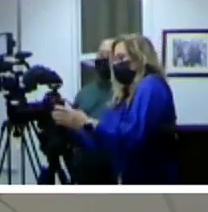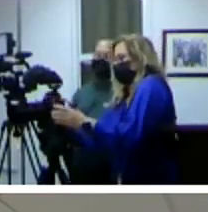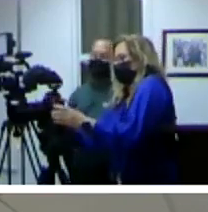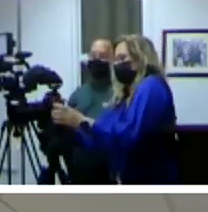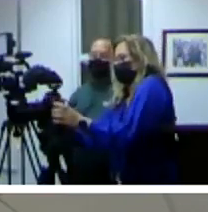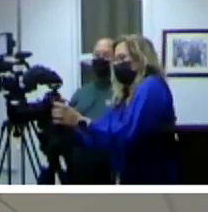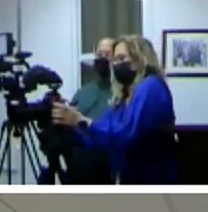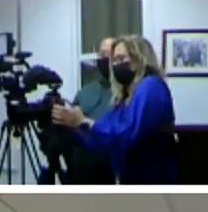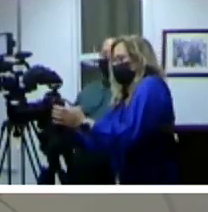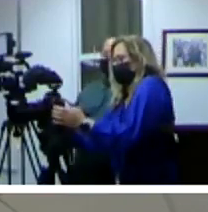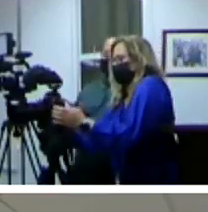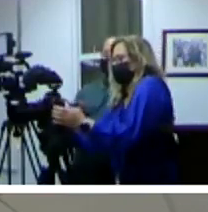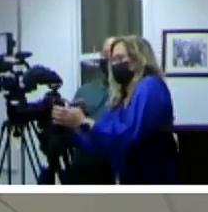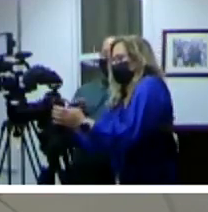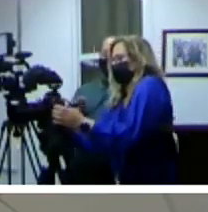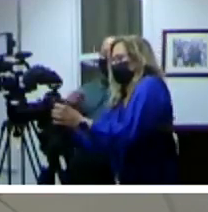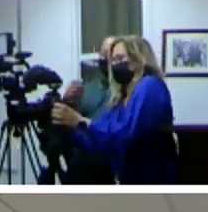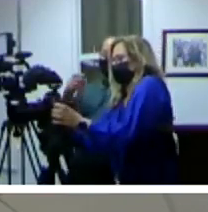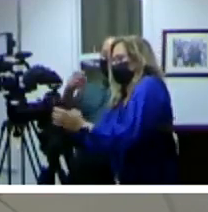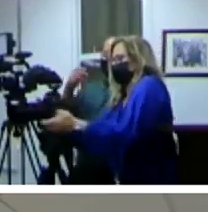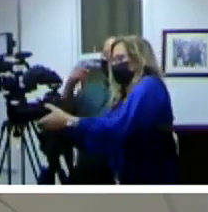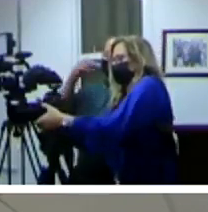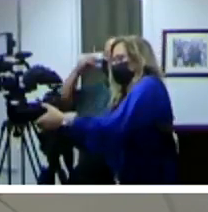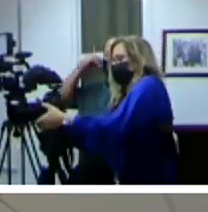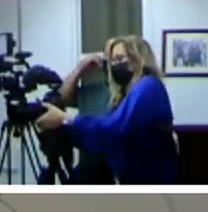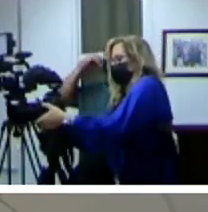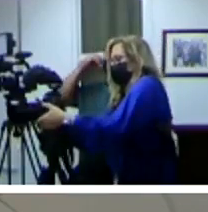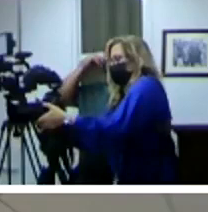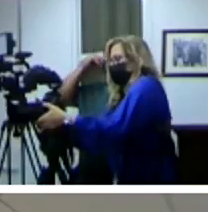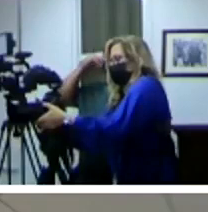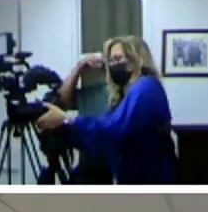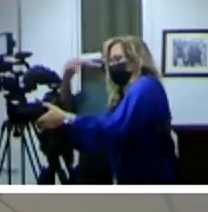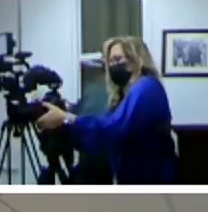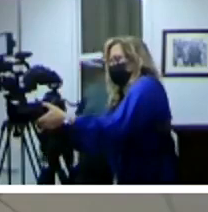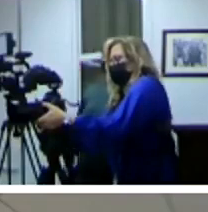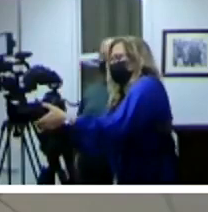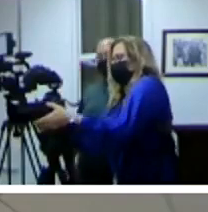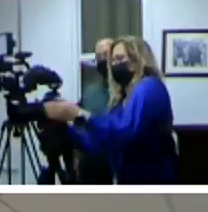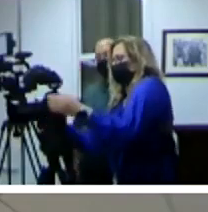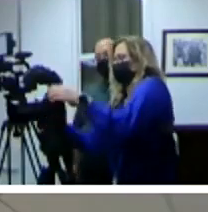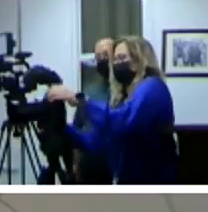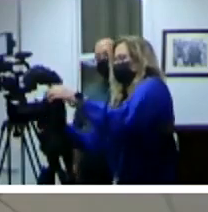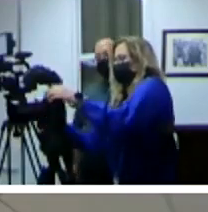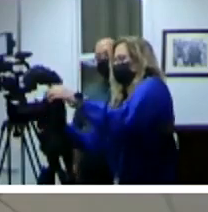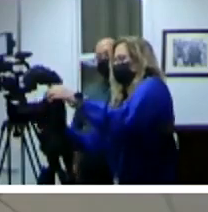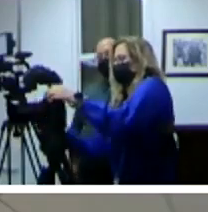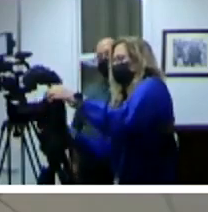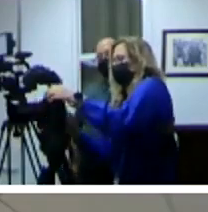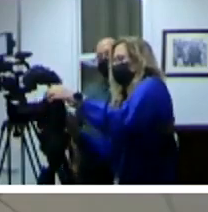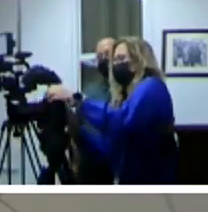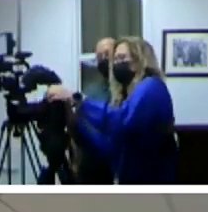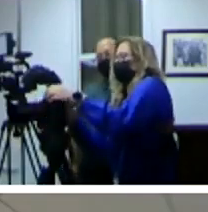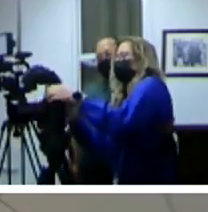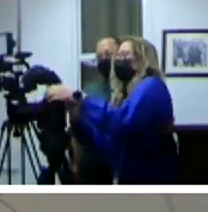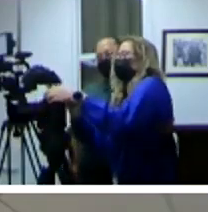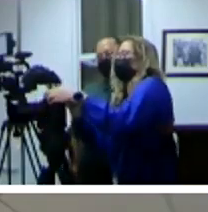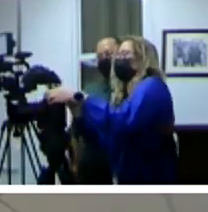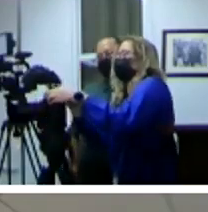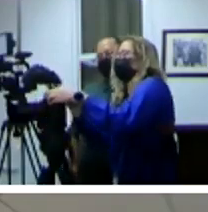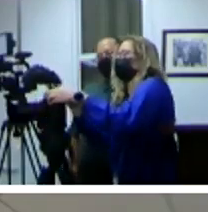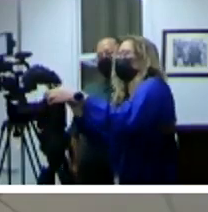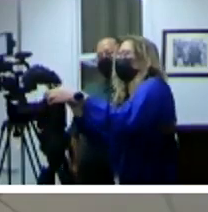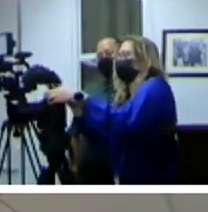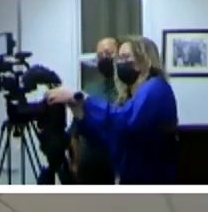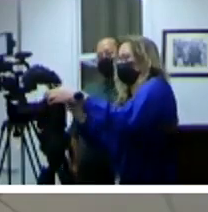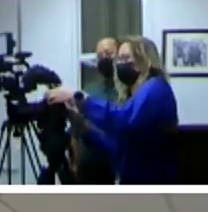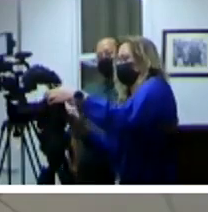estamos finitos de generación, pero todavía podemos suplir la carga. La demanda. La demanda o la carga, o sea, así como